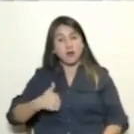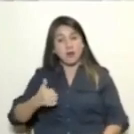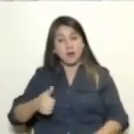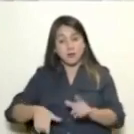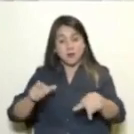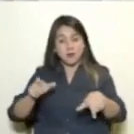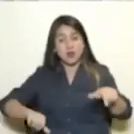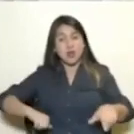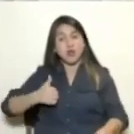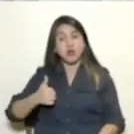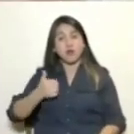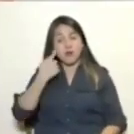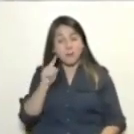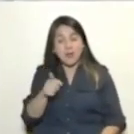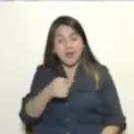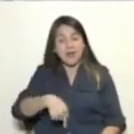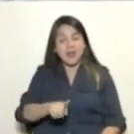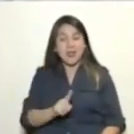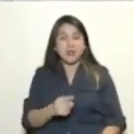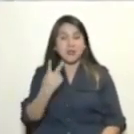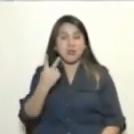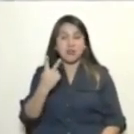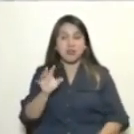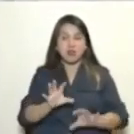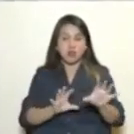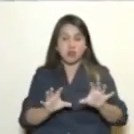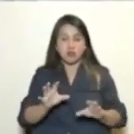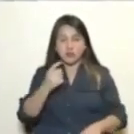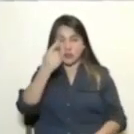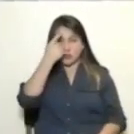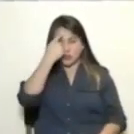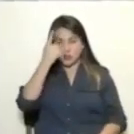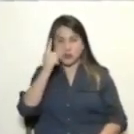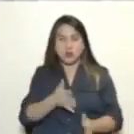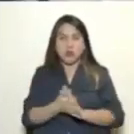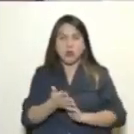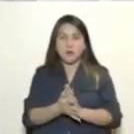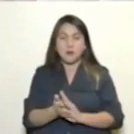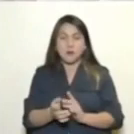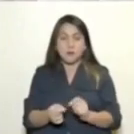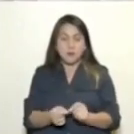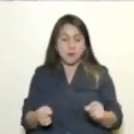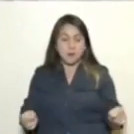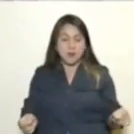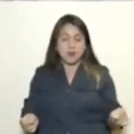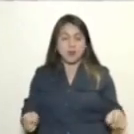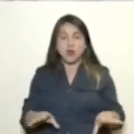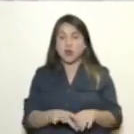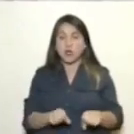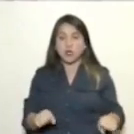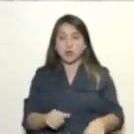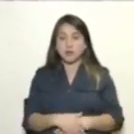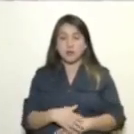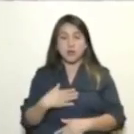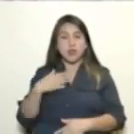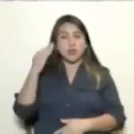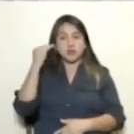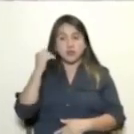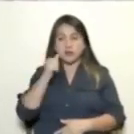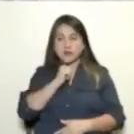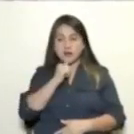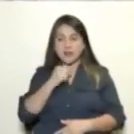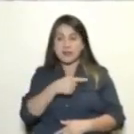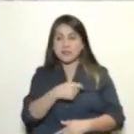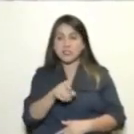Para ellos, por decir 2 tonteras, el metro está hecho. No saben que todavía falta